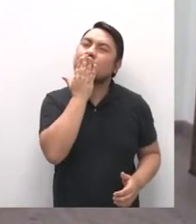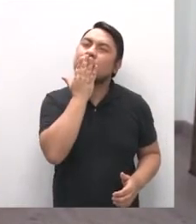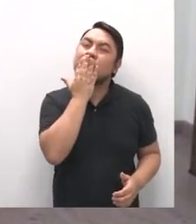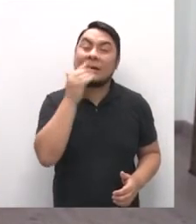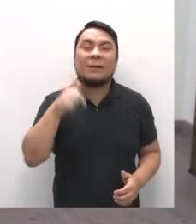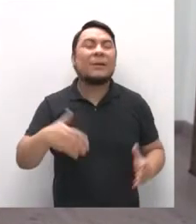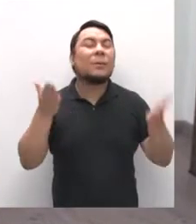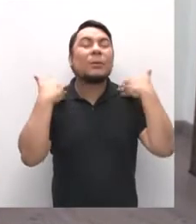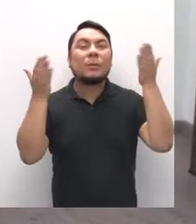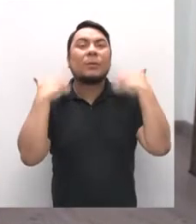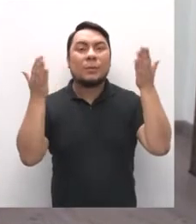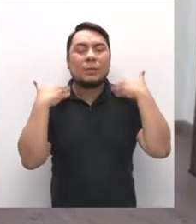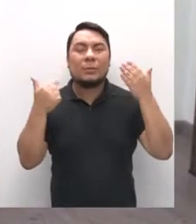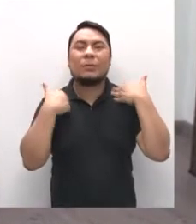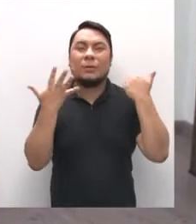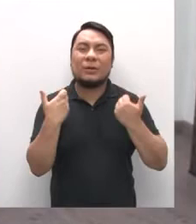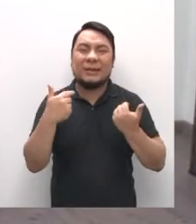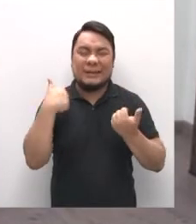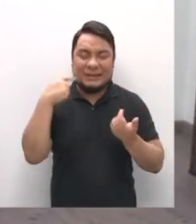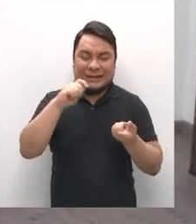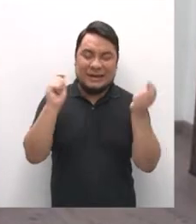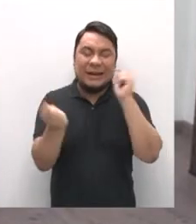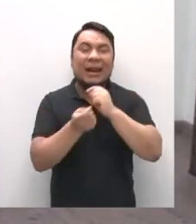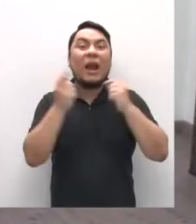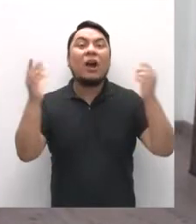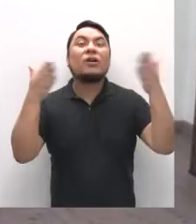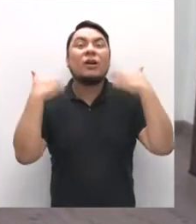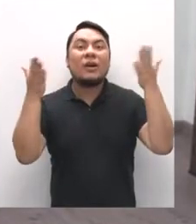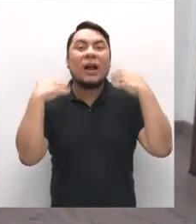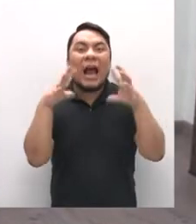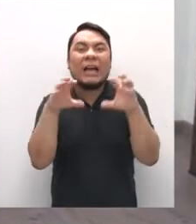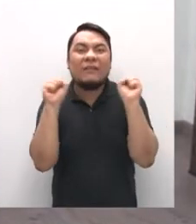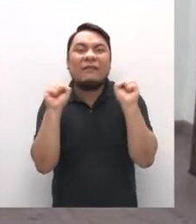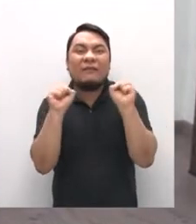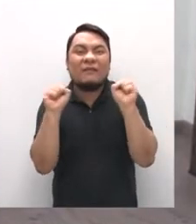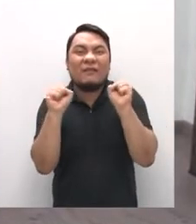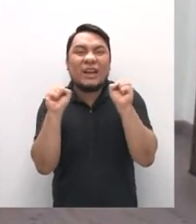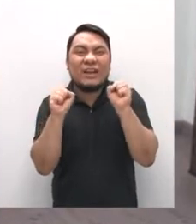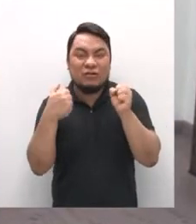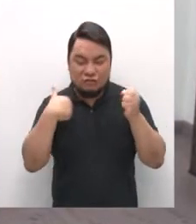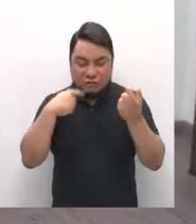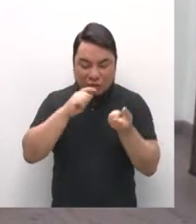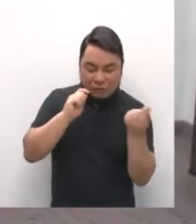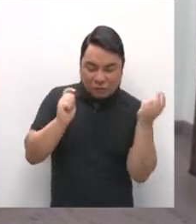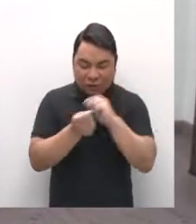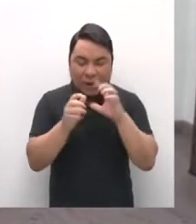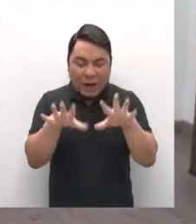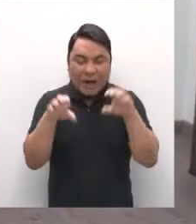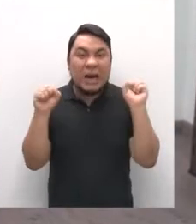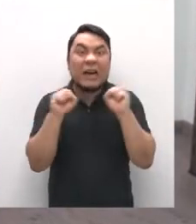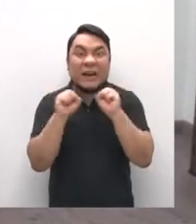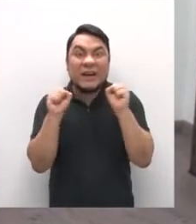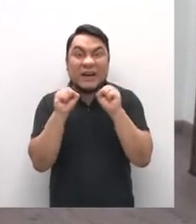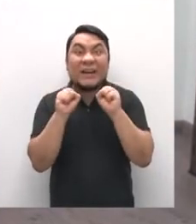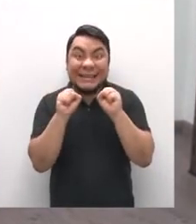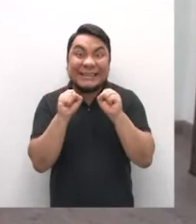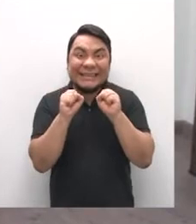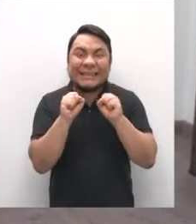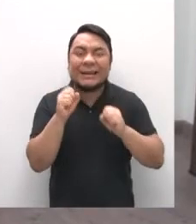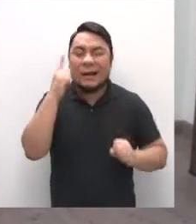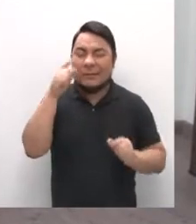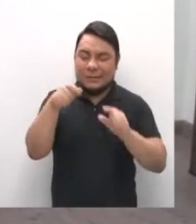Con este calor, quisiera hacer un hielo. ¡Un hielo! ¡Vamos a transformarnos en un hielo!